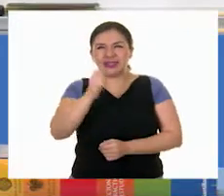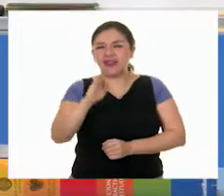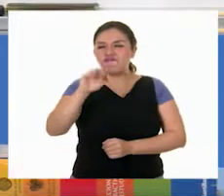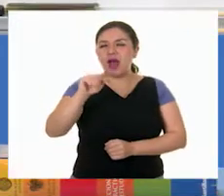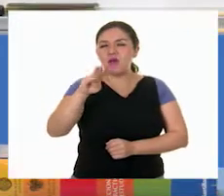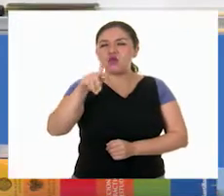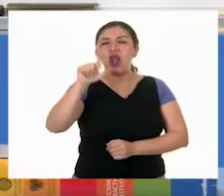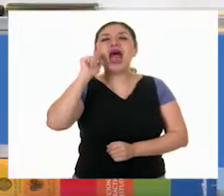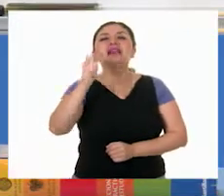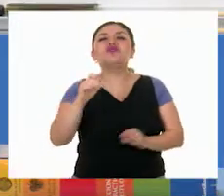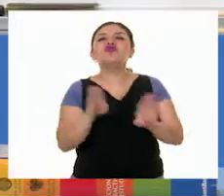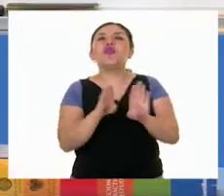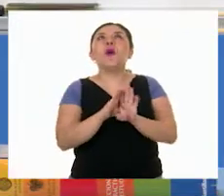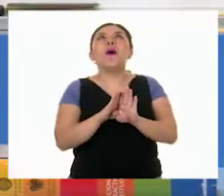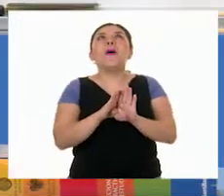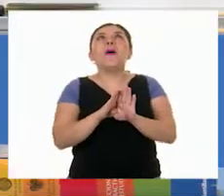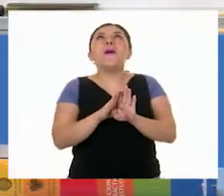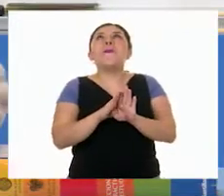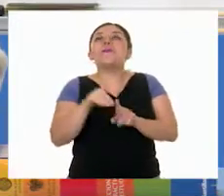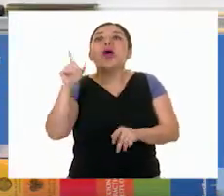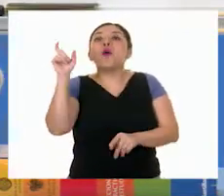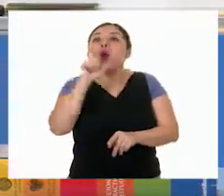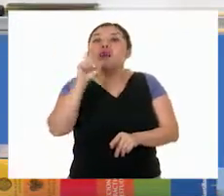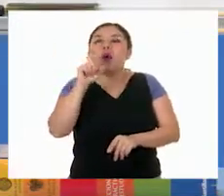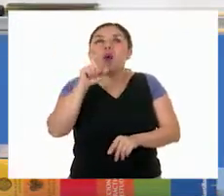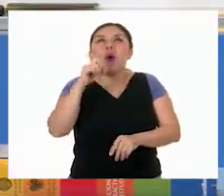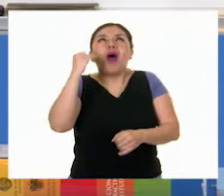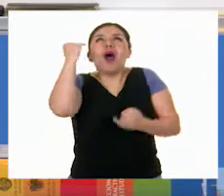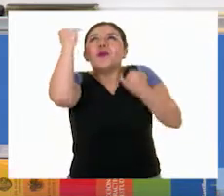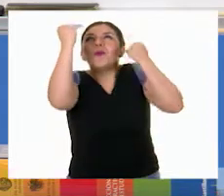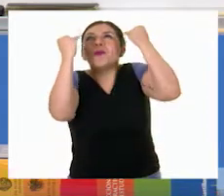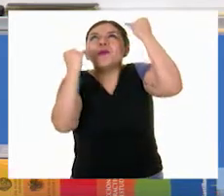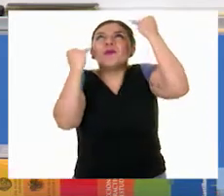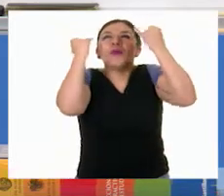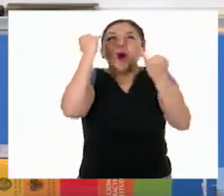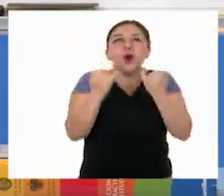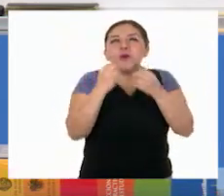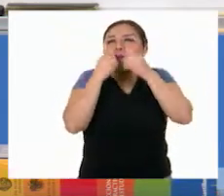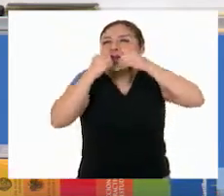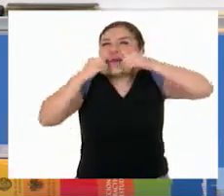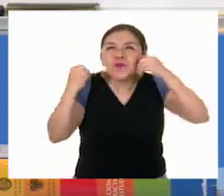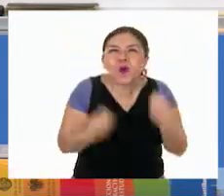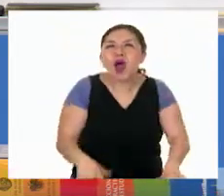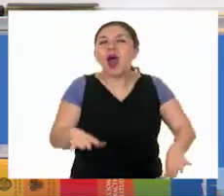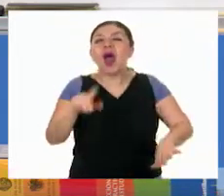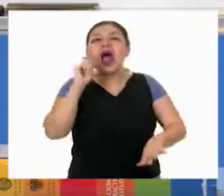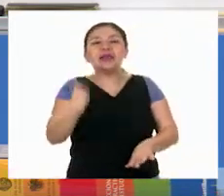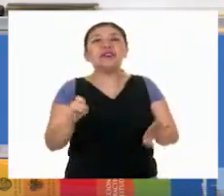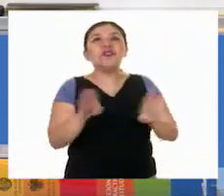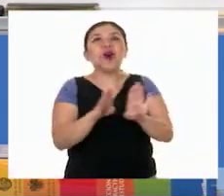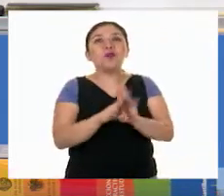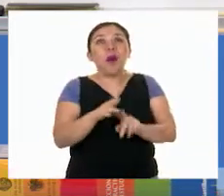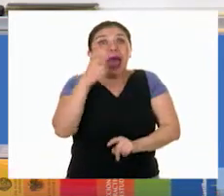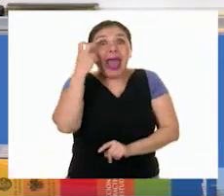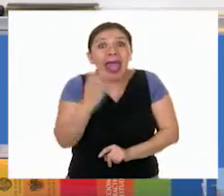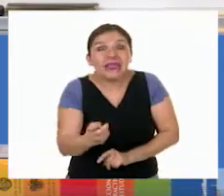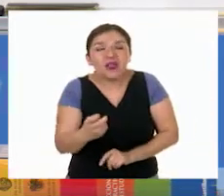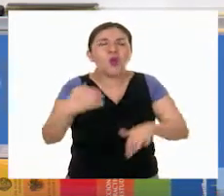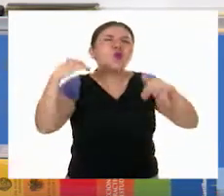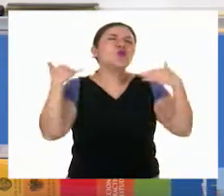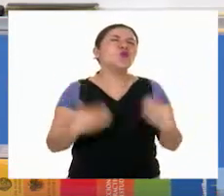son. Las fábulas es así cuando algo está increíble, así como súper bueno, y entonces dices, ¡está